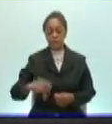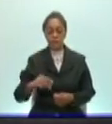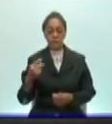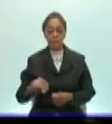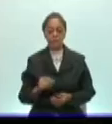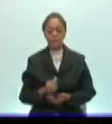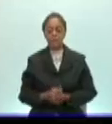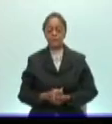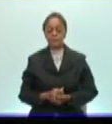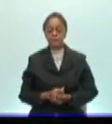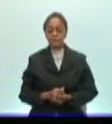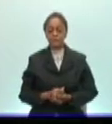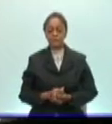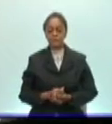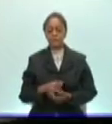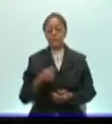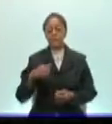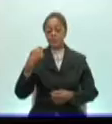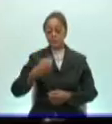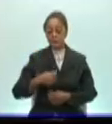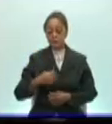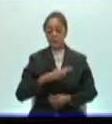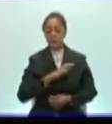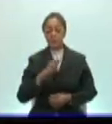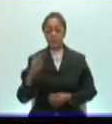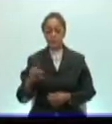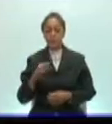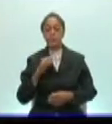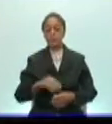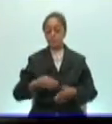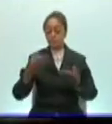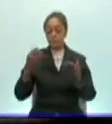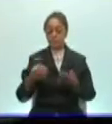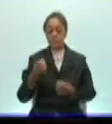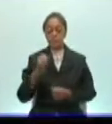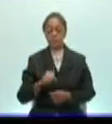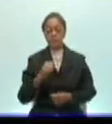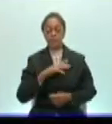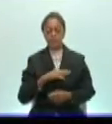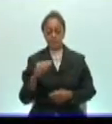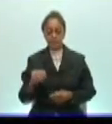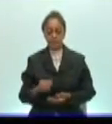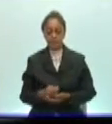de la tiranía. La justicia revolucionaria prevalece sobre la venganza.